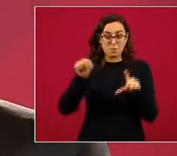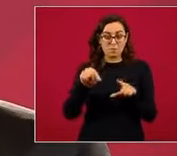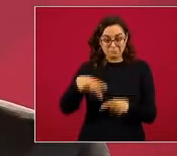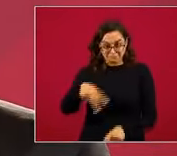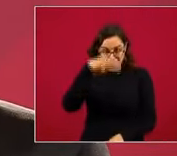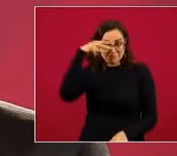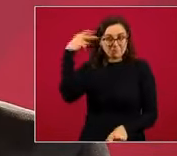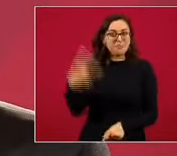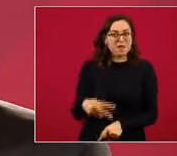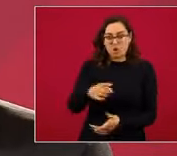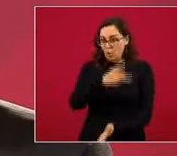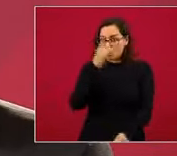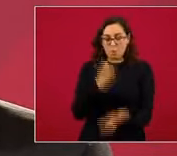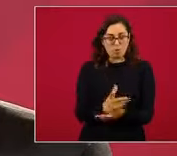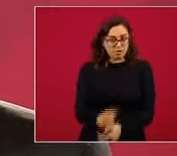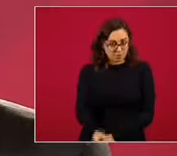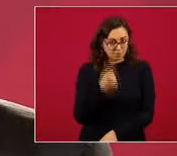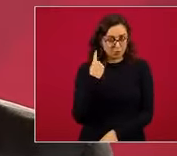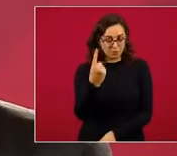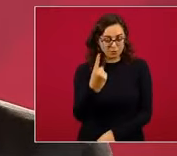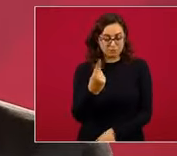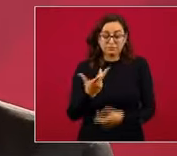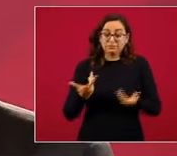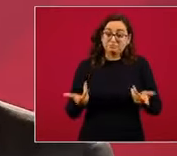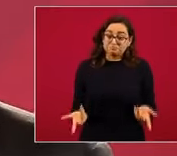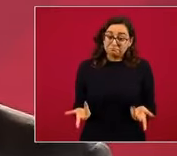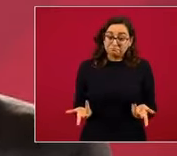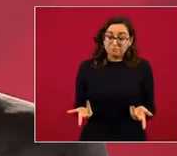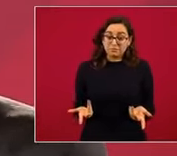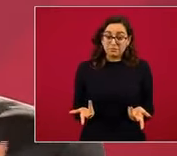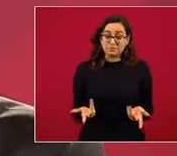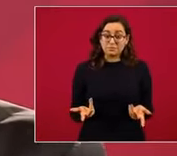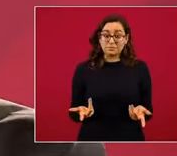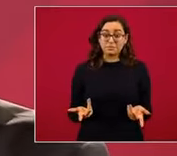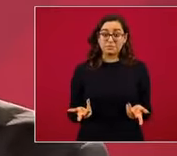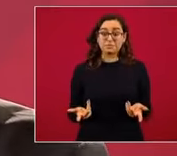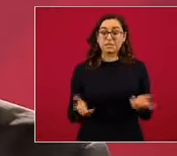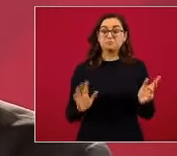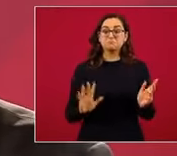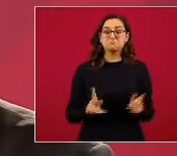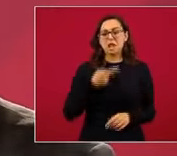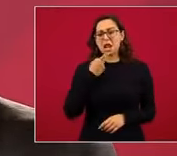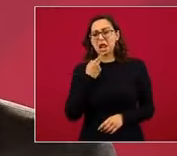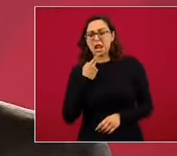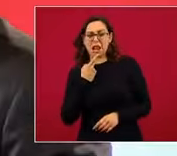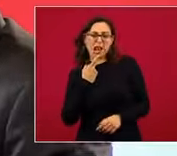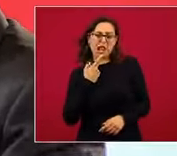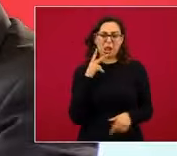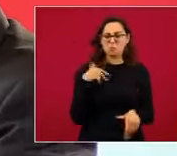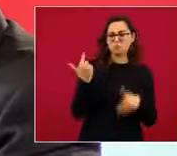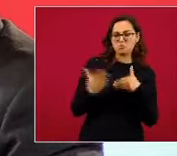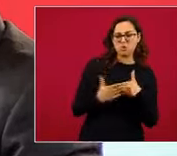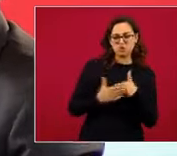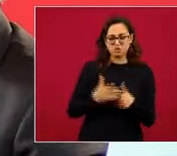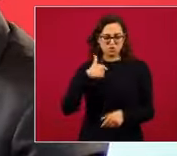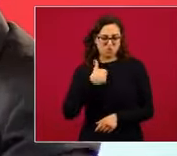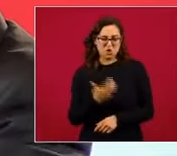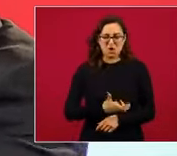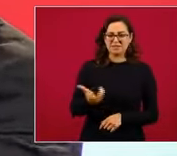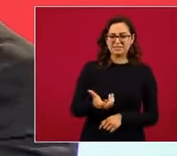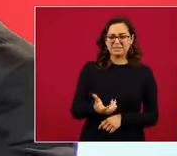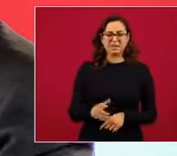Unidos mexicanos. Entonces, no tiene sentido andar anticipando vísperas sobre actividades que puede hacer